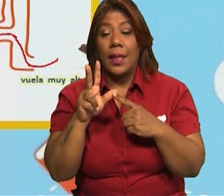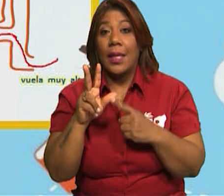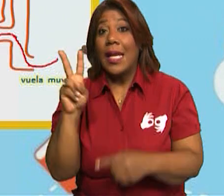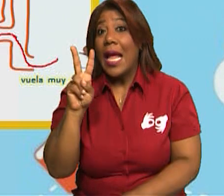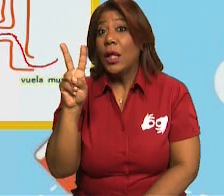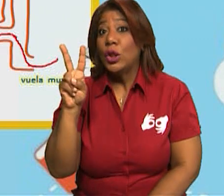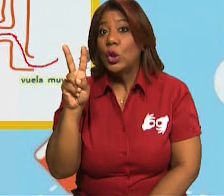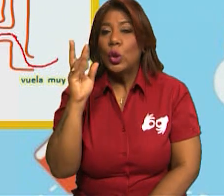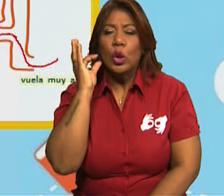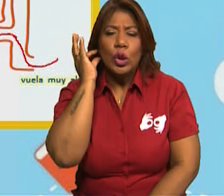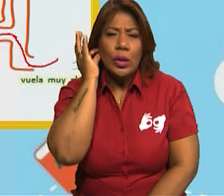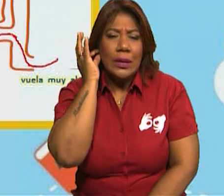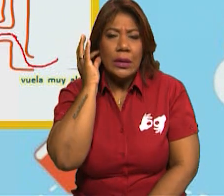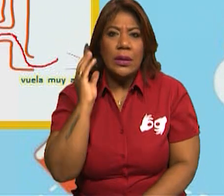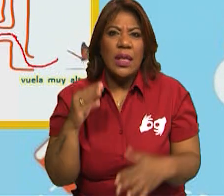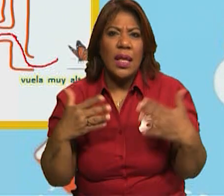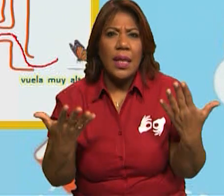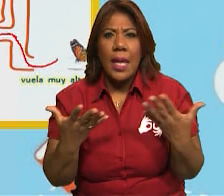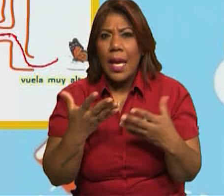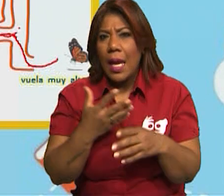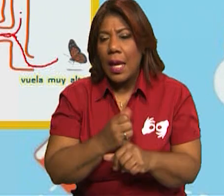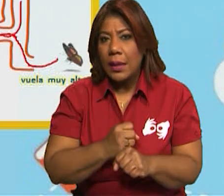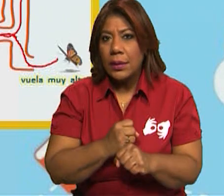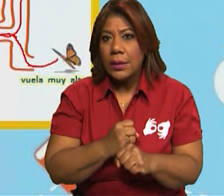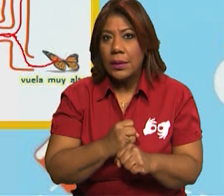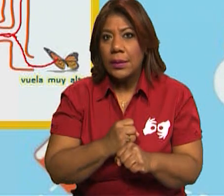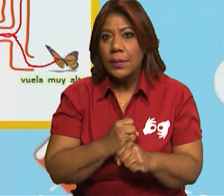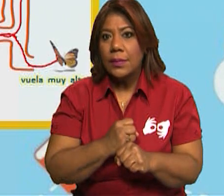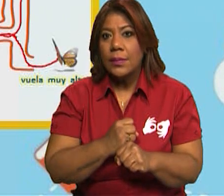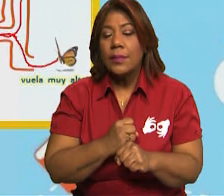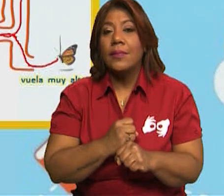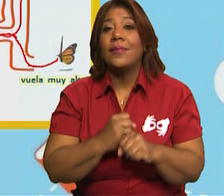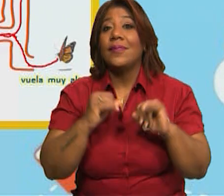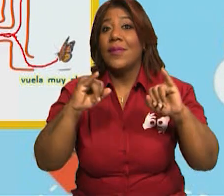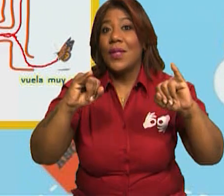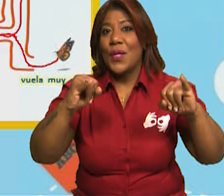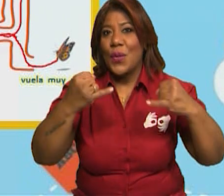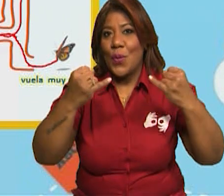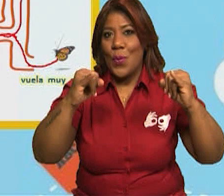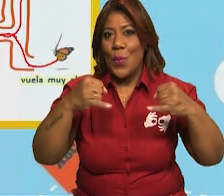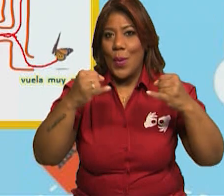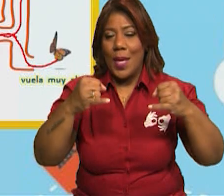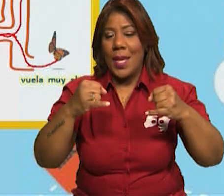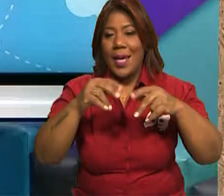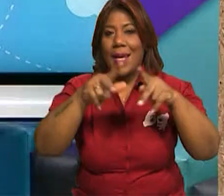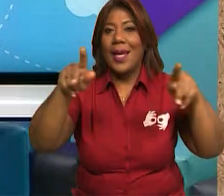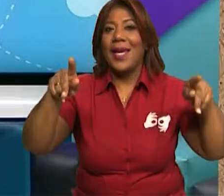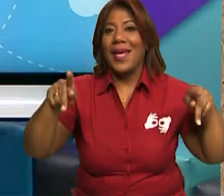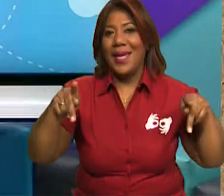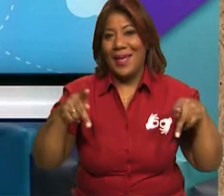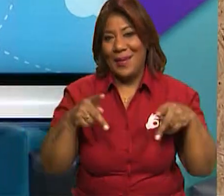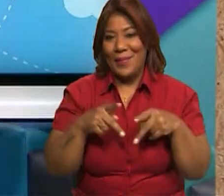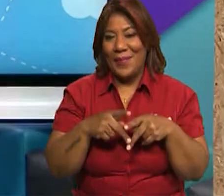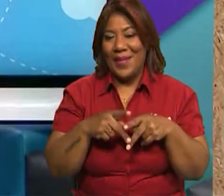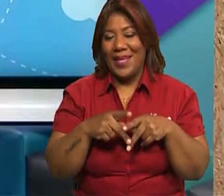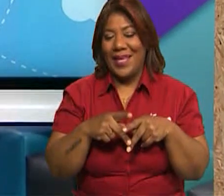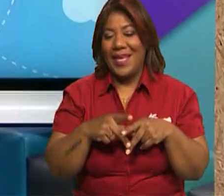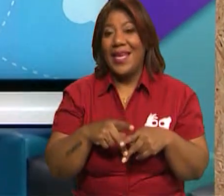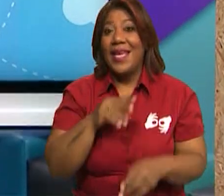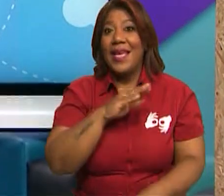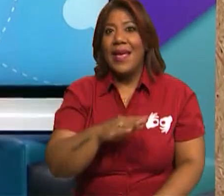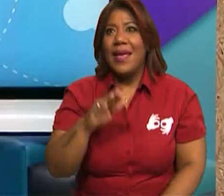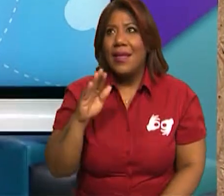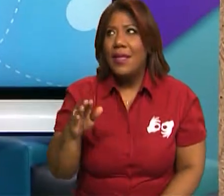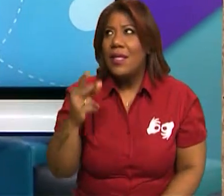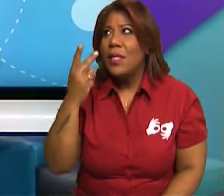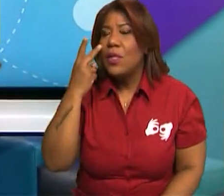Ana. ¿Qué están haciendo María y Ana? María y Ana juegan en el parque. De esta manera el niño puede hacer